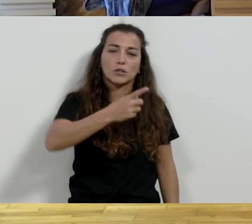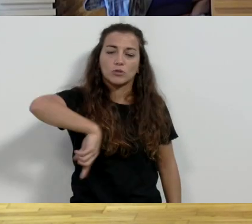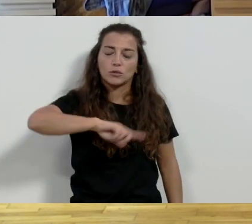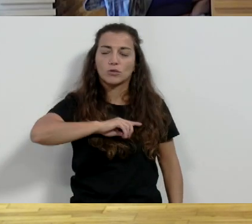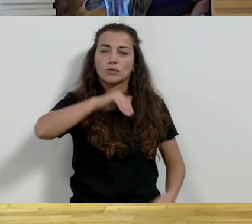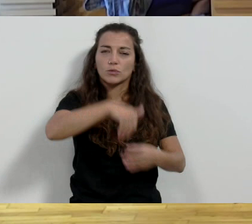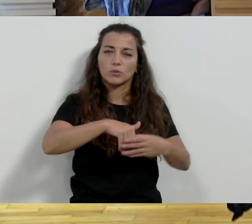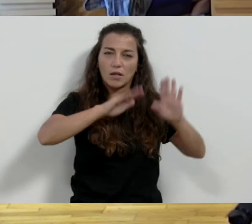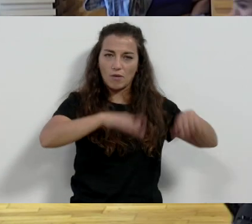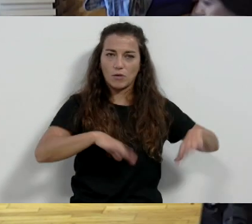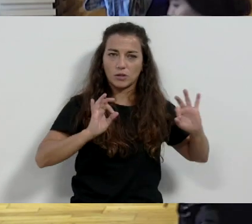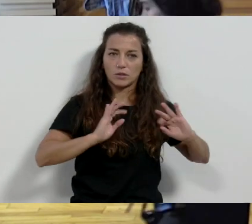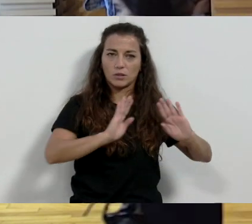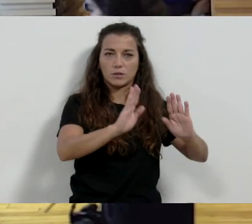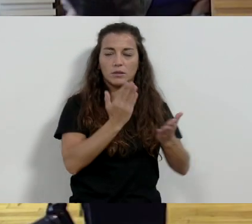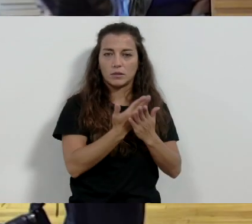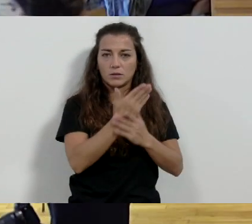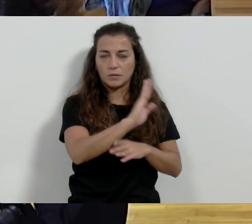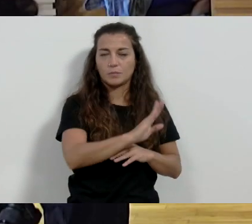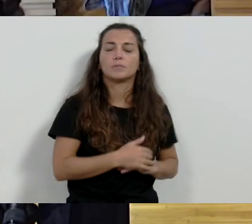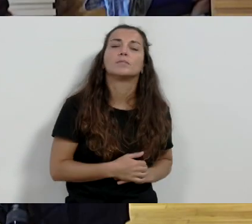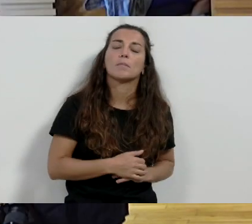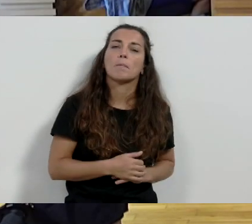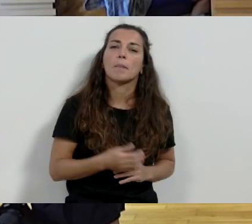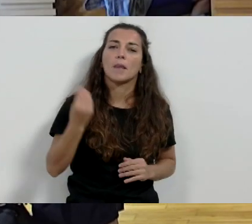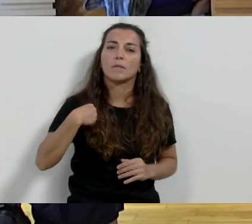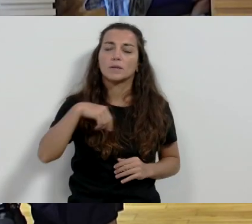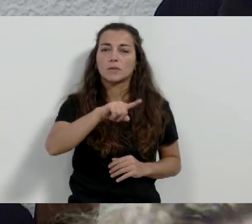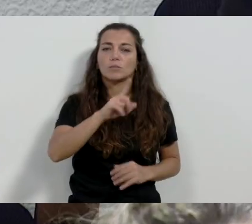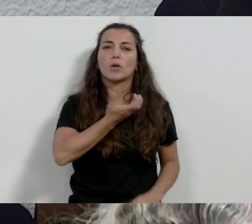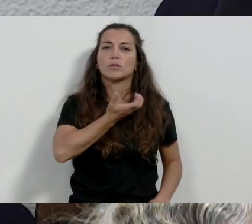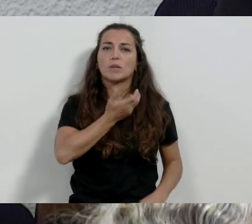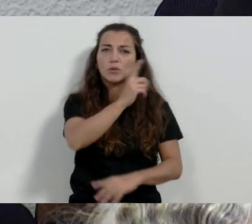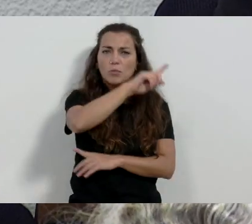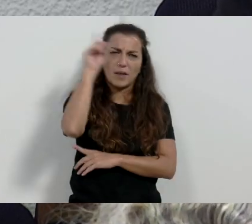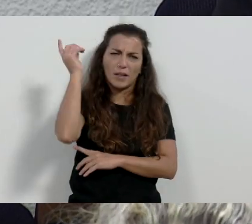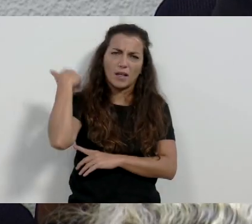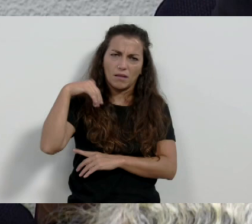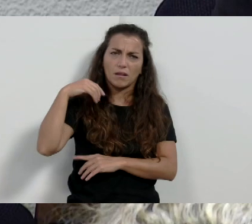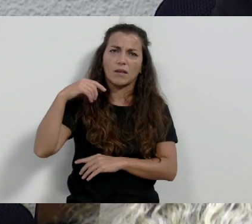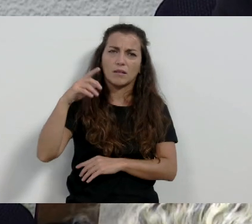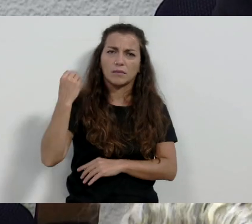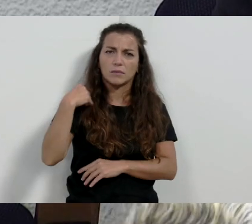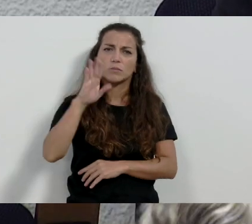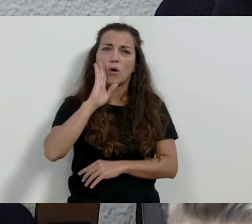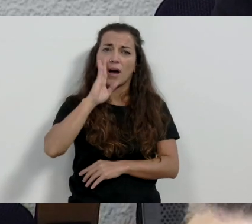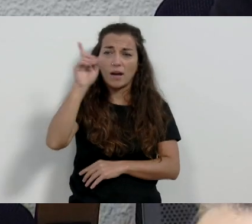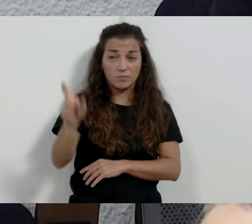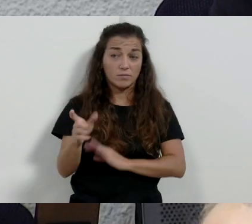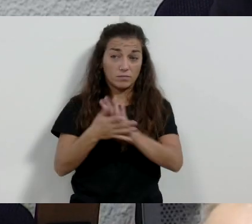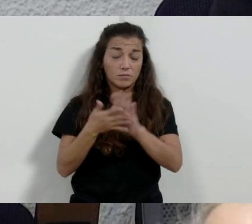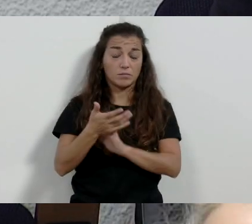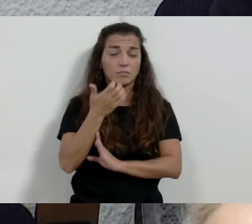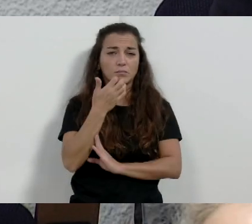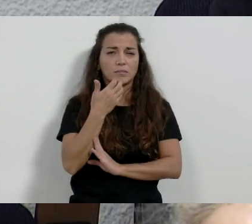propuesta. Es algo que lleva haciendo también el Ayuntamiento de Madrid, o como bien ha puesto el ejemplo del Ayuntamiento